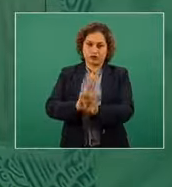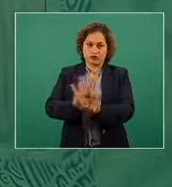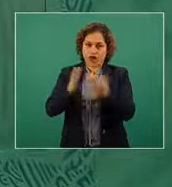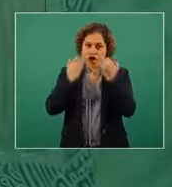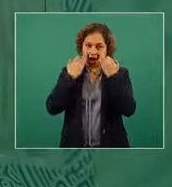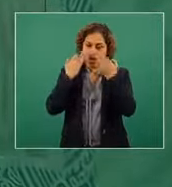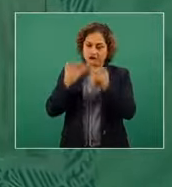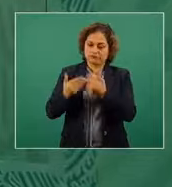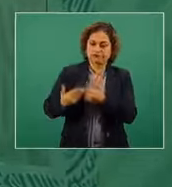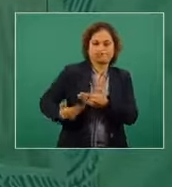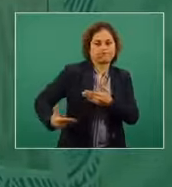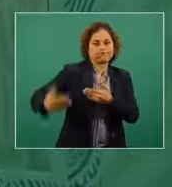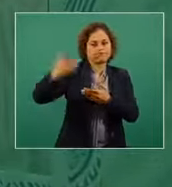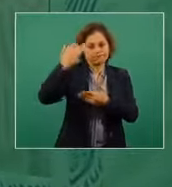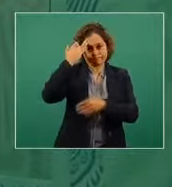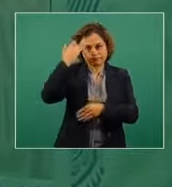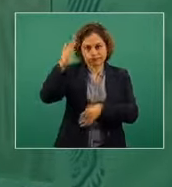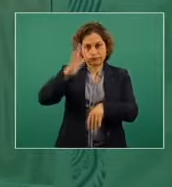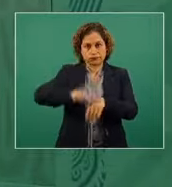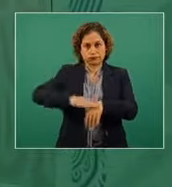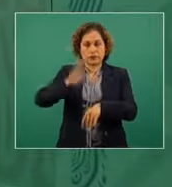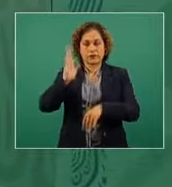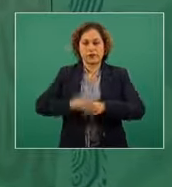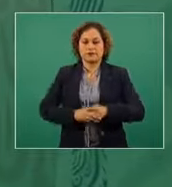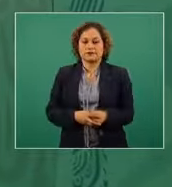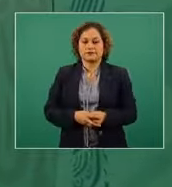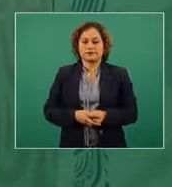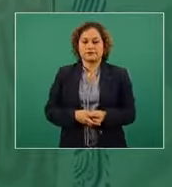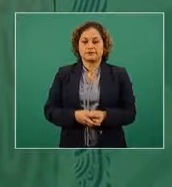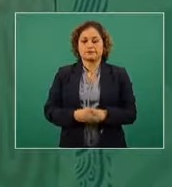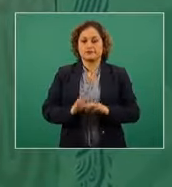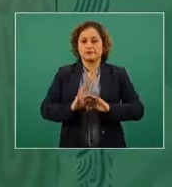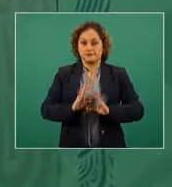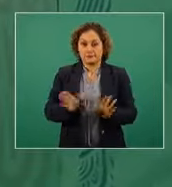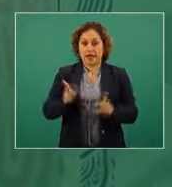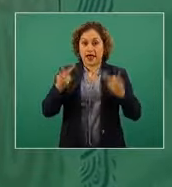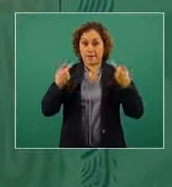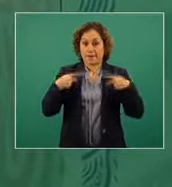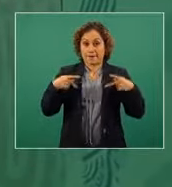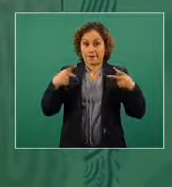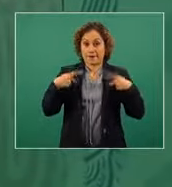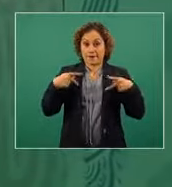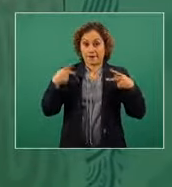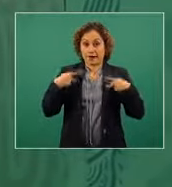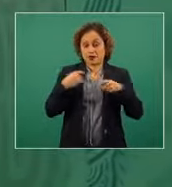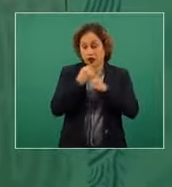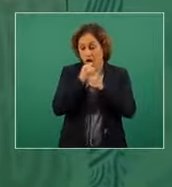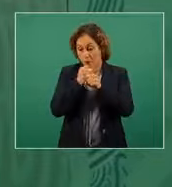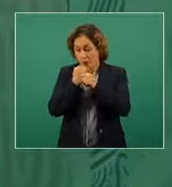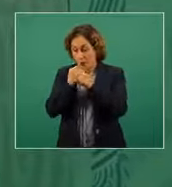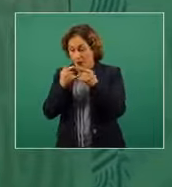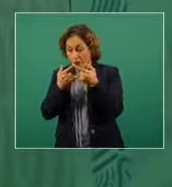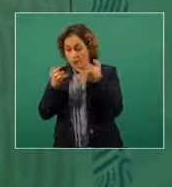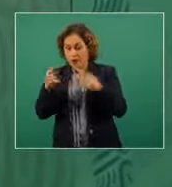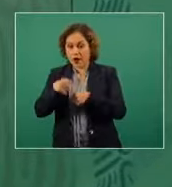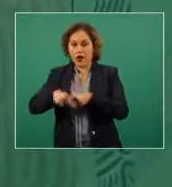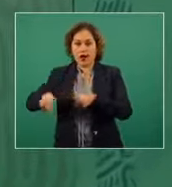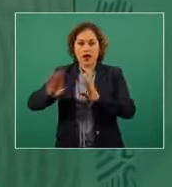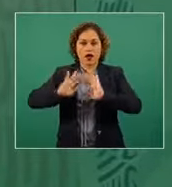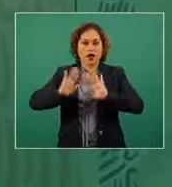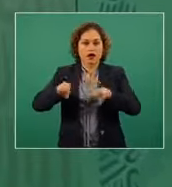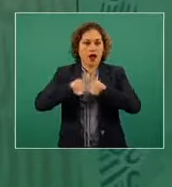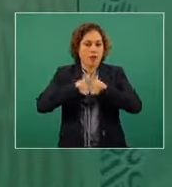más tiempo. Esto ya los historiadores lo han aclarado,